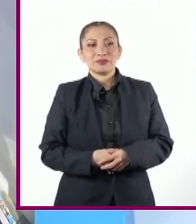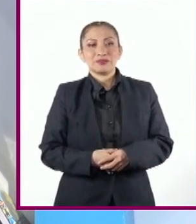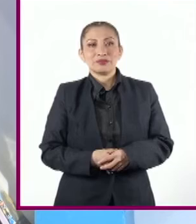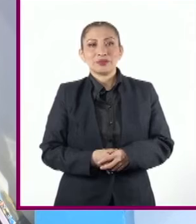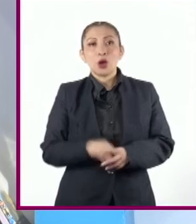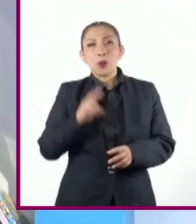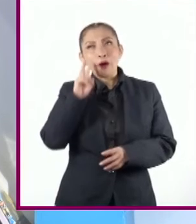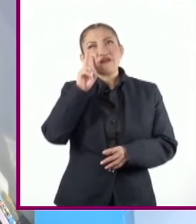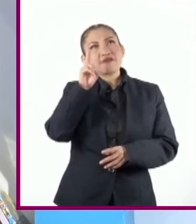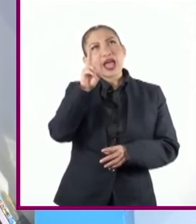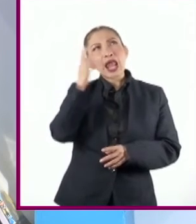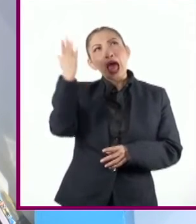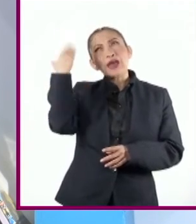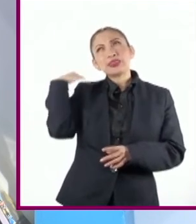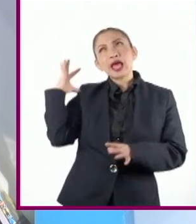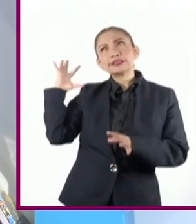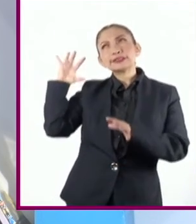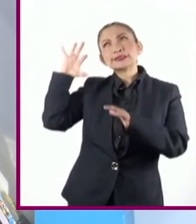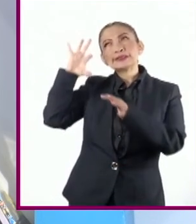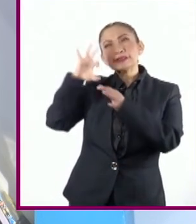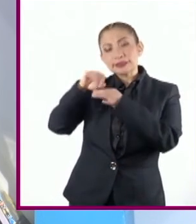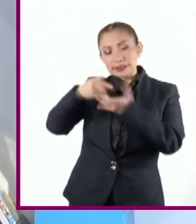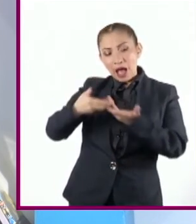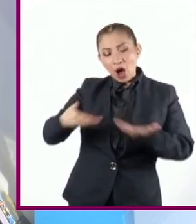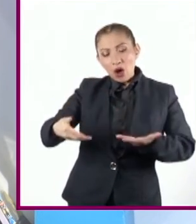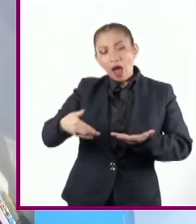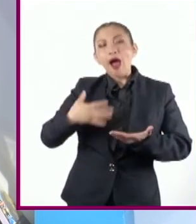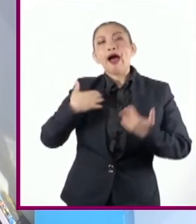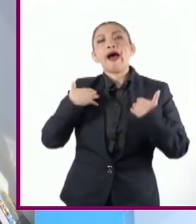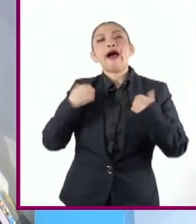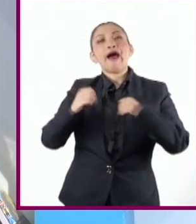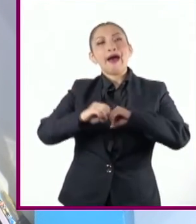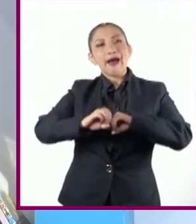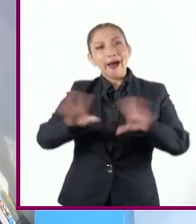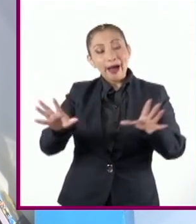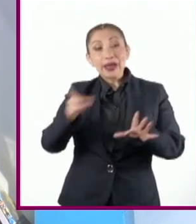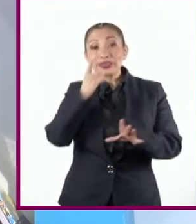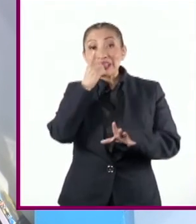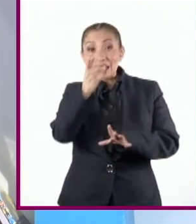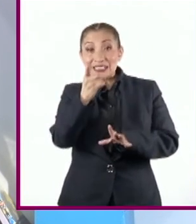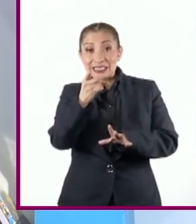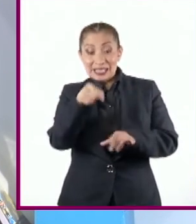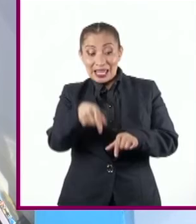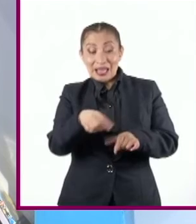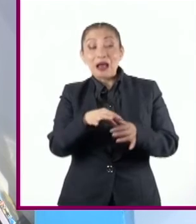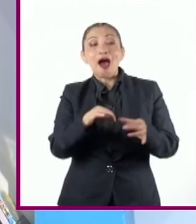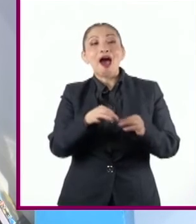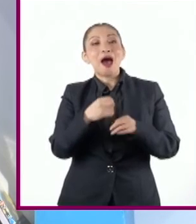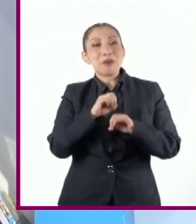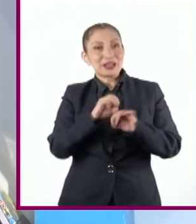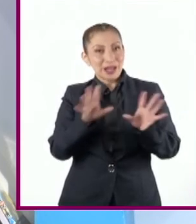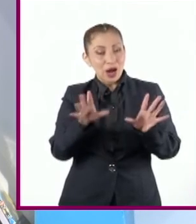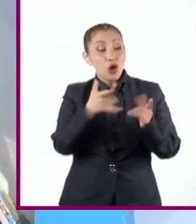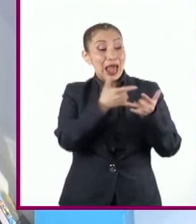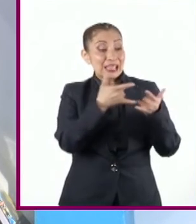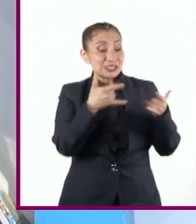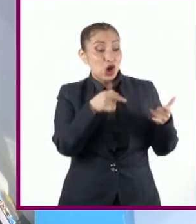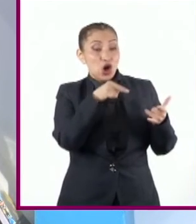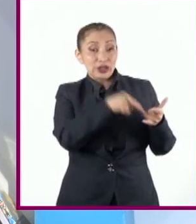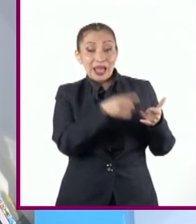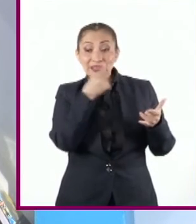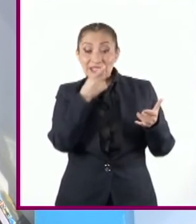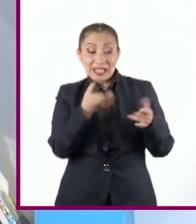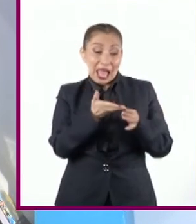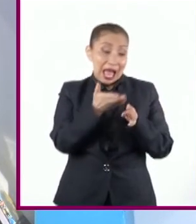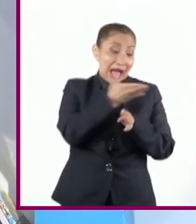Remitirnos a un pasado dota al presente de una razón de existir, explica el presente. La historia admite